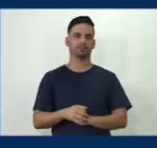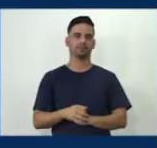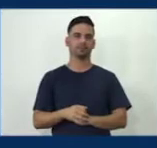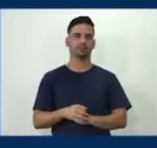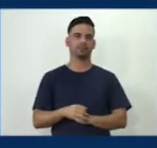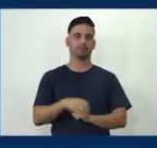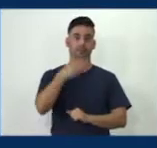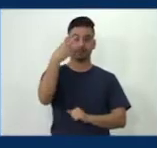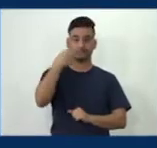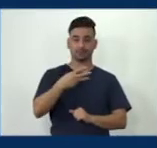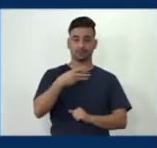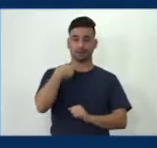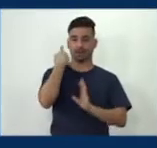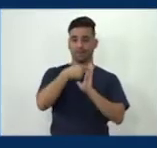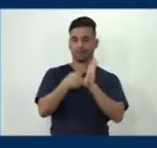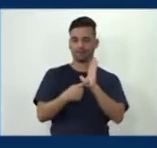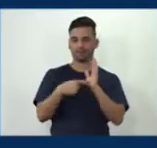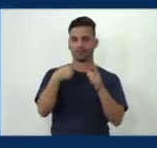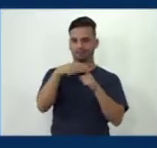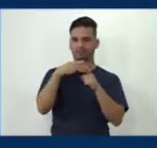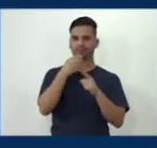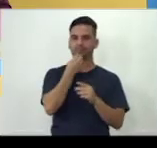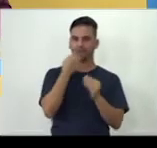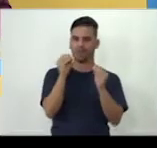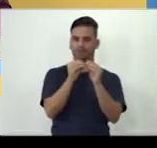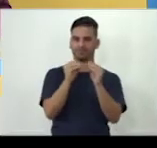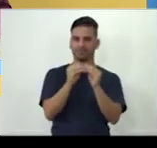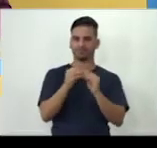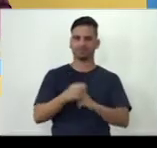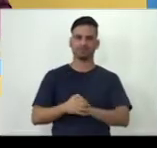vemos en el imán en forma de herradura.